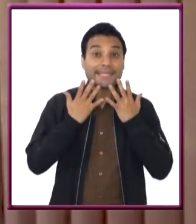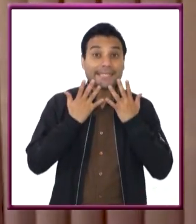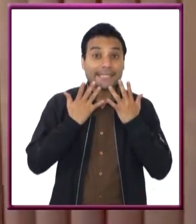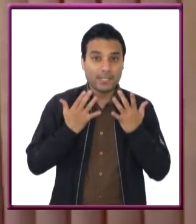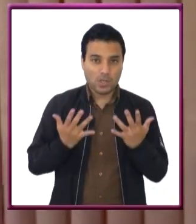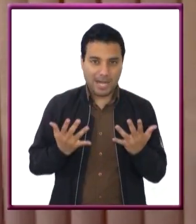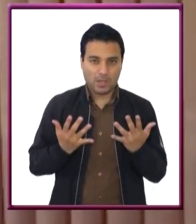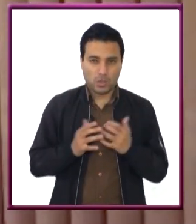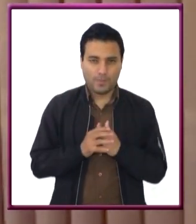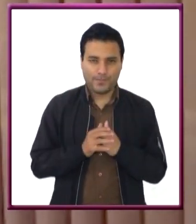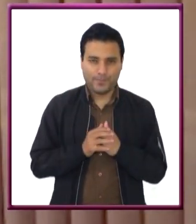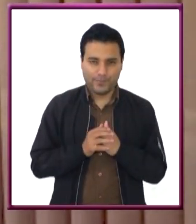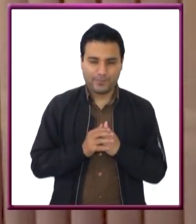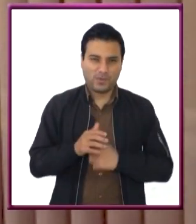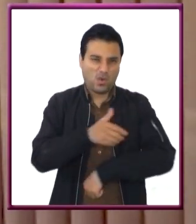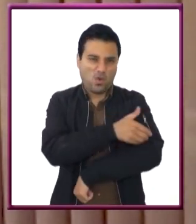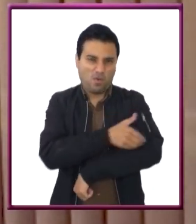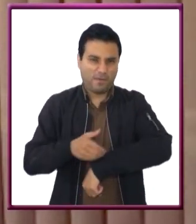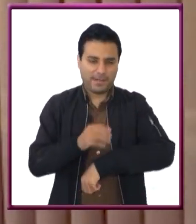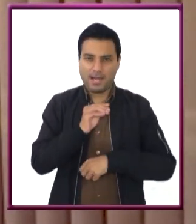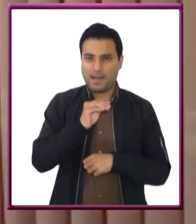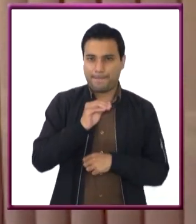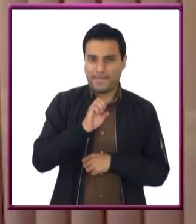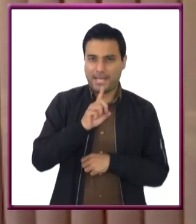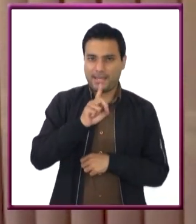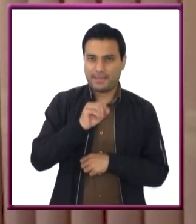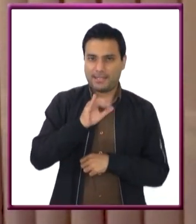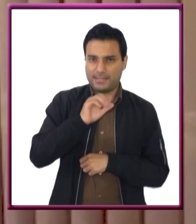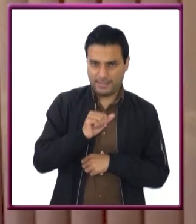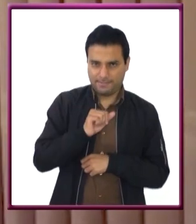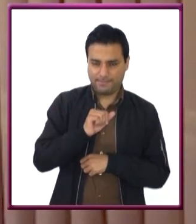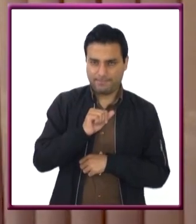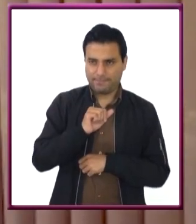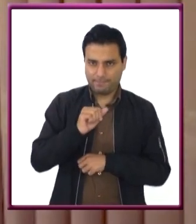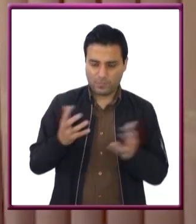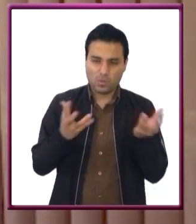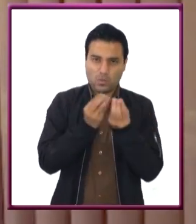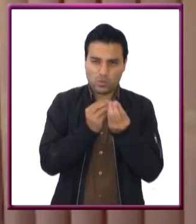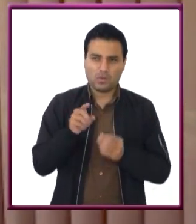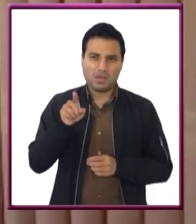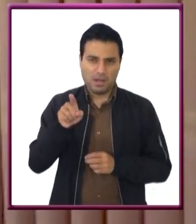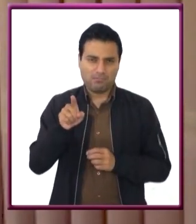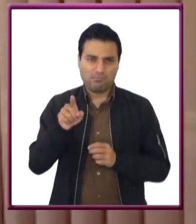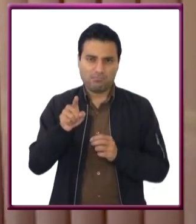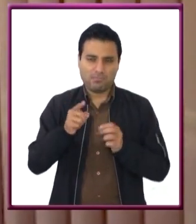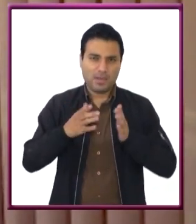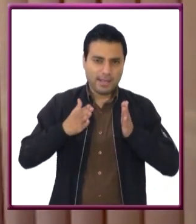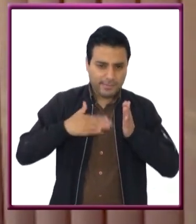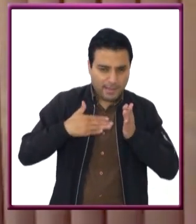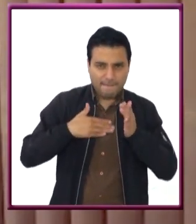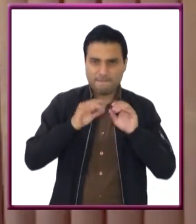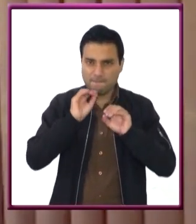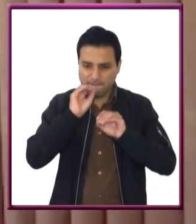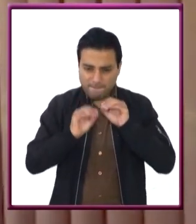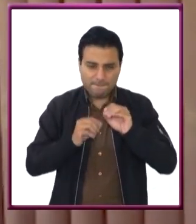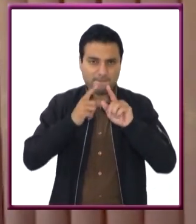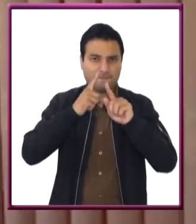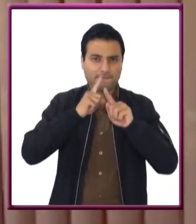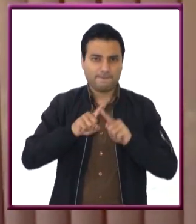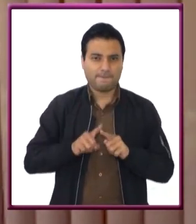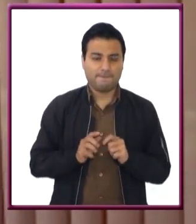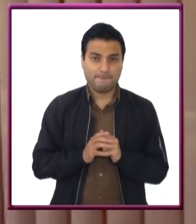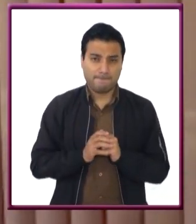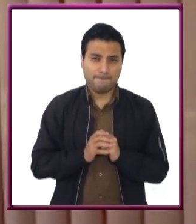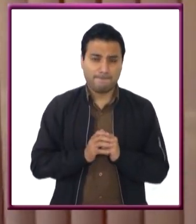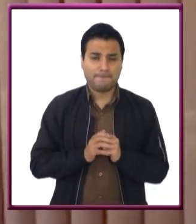parte de las cosas que hizo con la familia Medici, fue estar en la cocina. Y esto era porque tenía ideas al